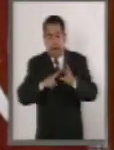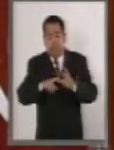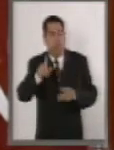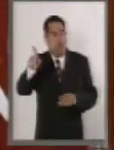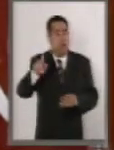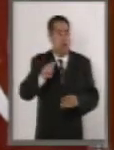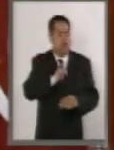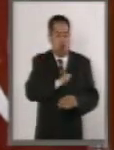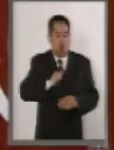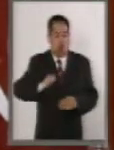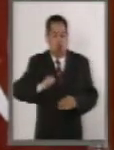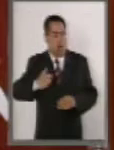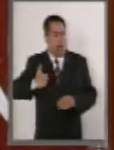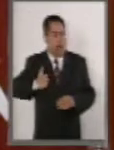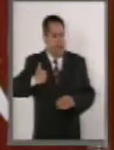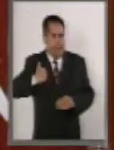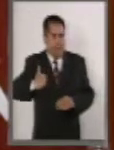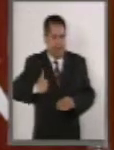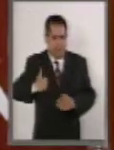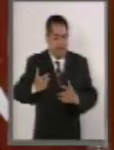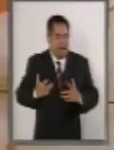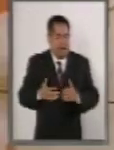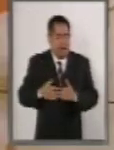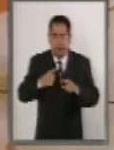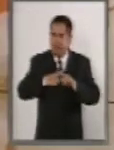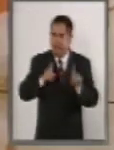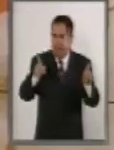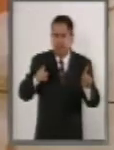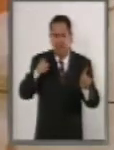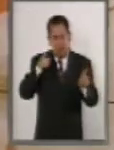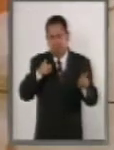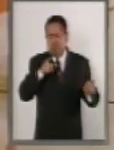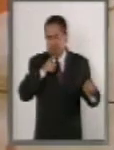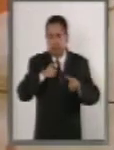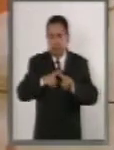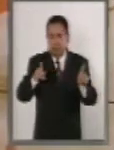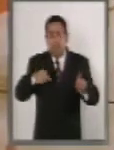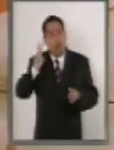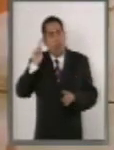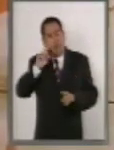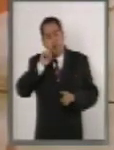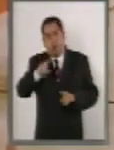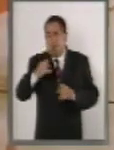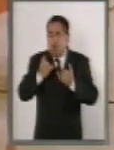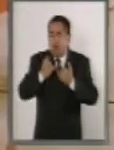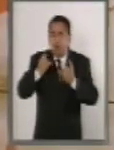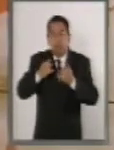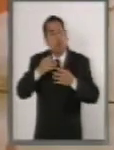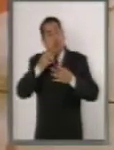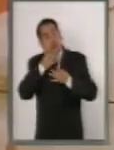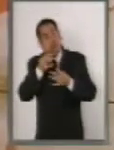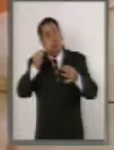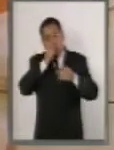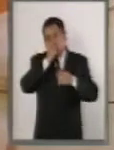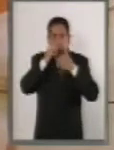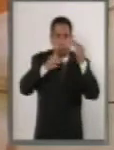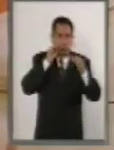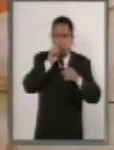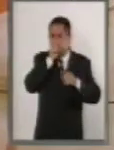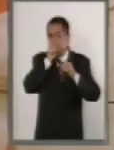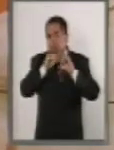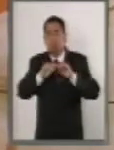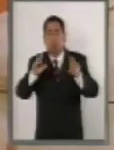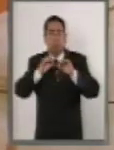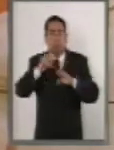Canadá, si bien las tareas son distintas, la promoción que debe hacerse de México también es muy